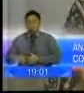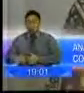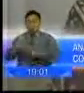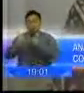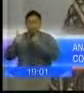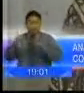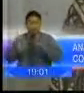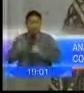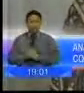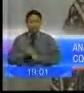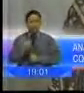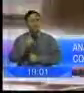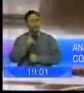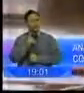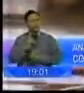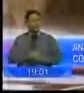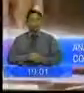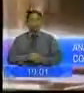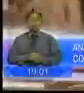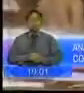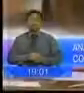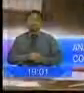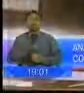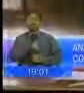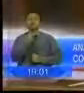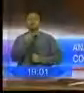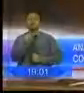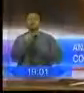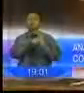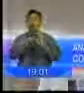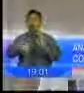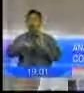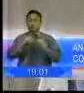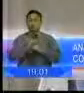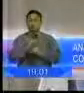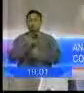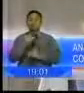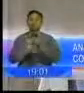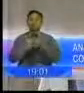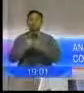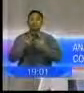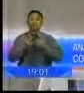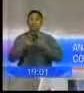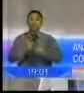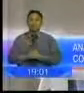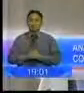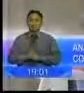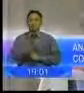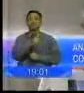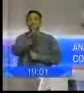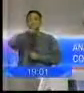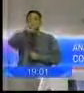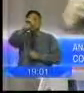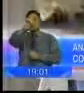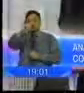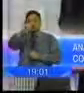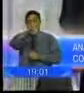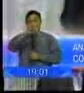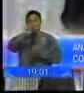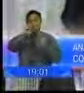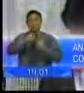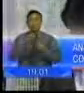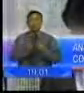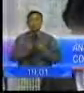de responsabilidad penal. Tanto para Guerrero como para Rodríguez, durante este proceso de investigación, Topic debería demostrar con argumentos